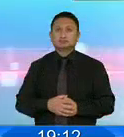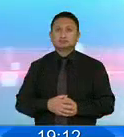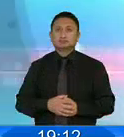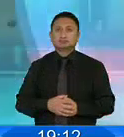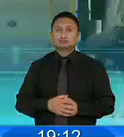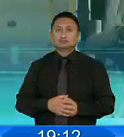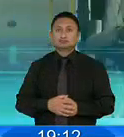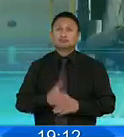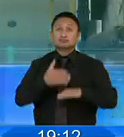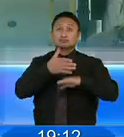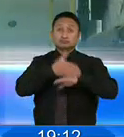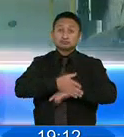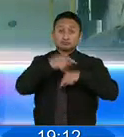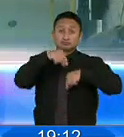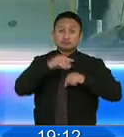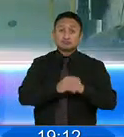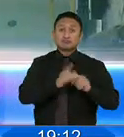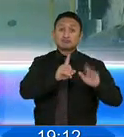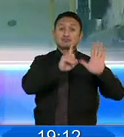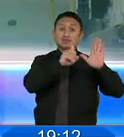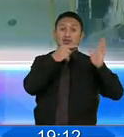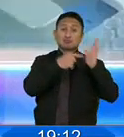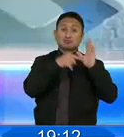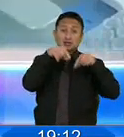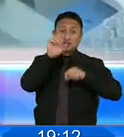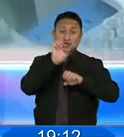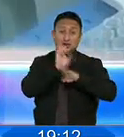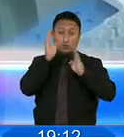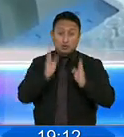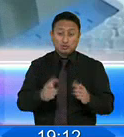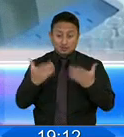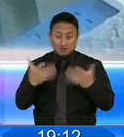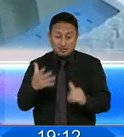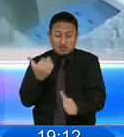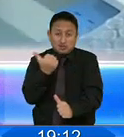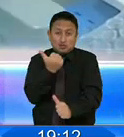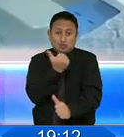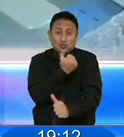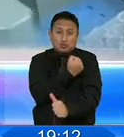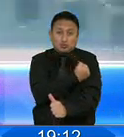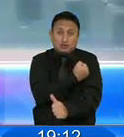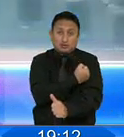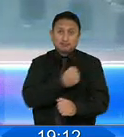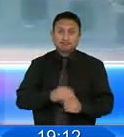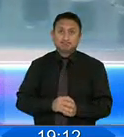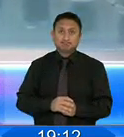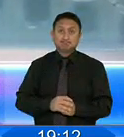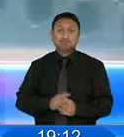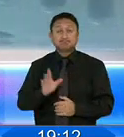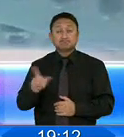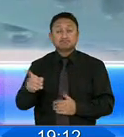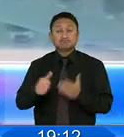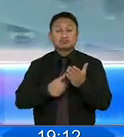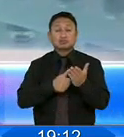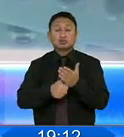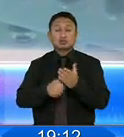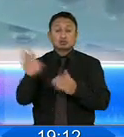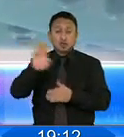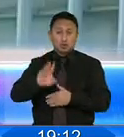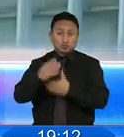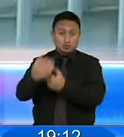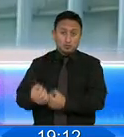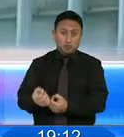adelante, más de 6.000 ecuatorianos han recibido la vacuna del COVID-19, según el Ministerio de Salud.